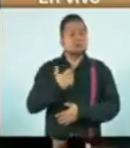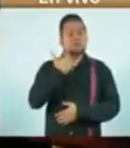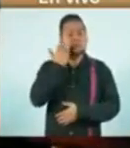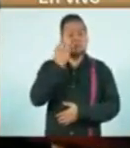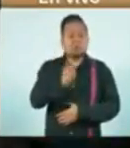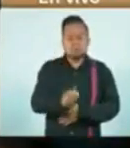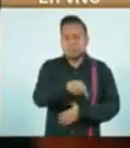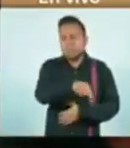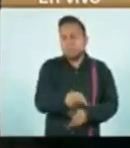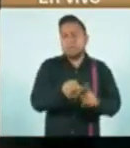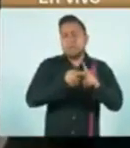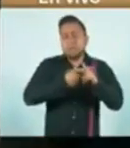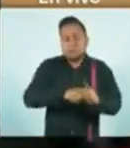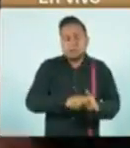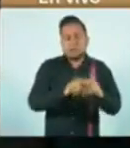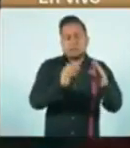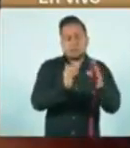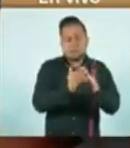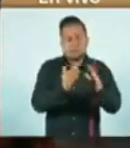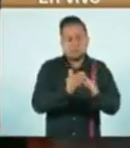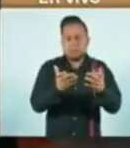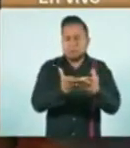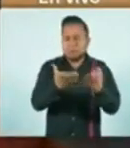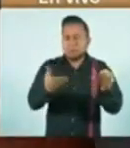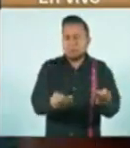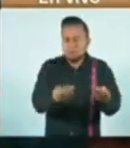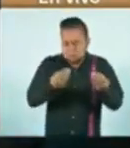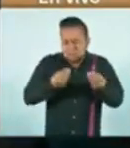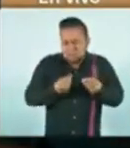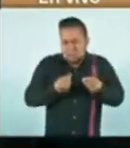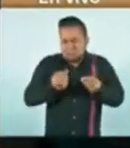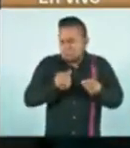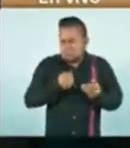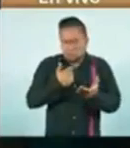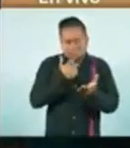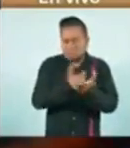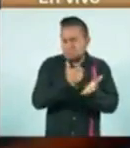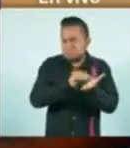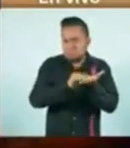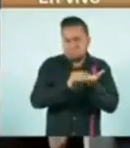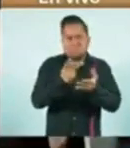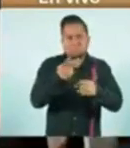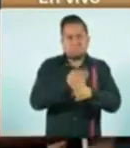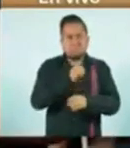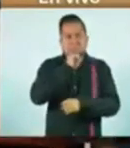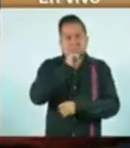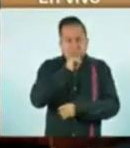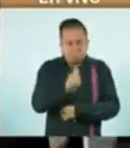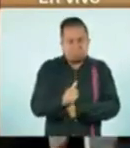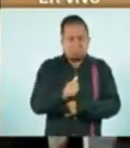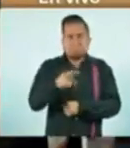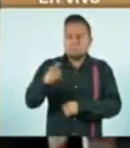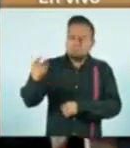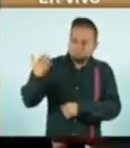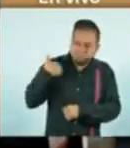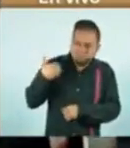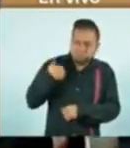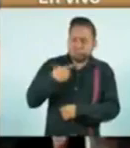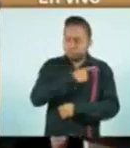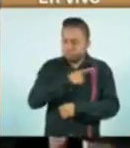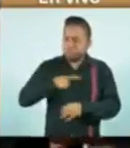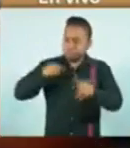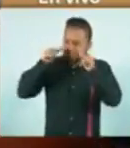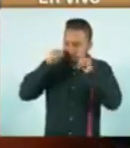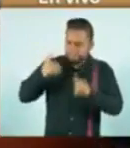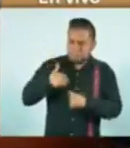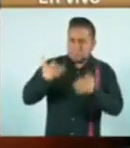caso, que nos den un lotecito, nosotros lo vamos a pagar el pago si no pasa nada. que nos voltee a ver, o sea, que nos volteen a ver y que